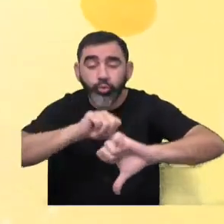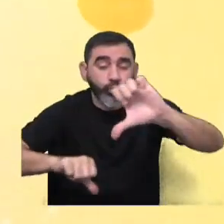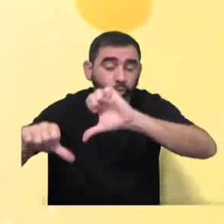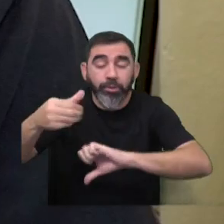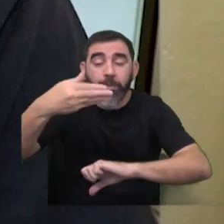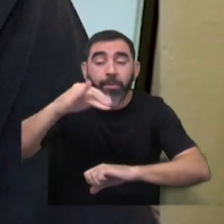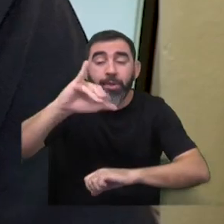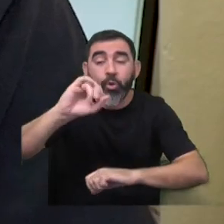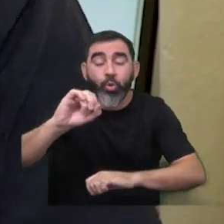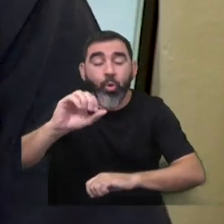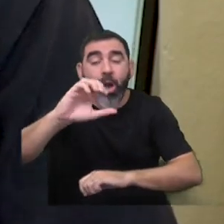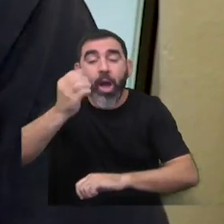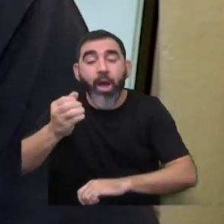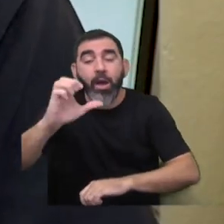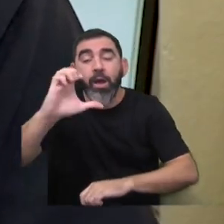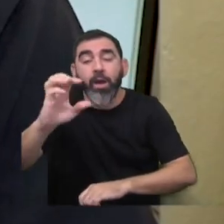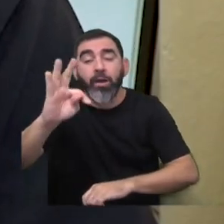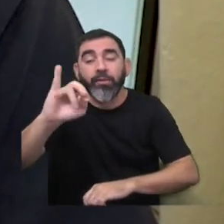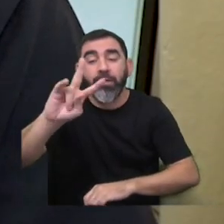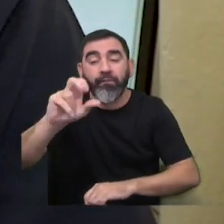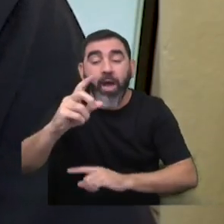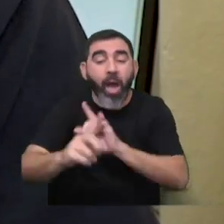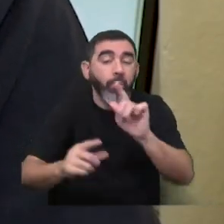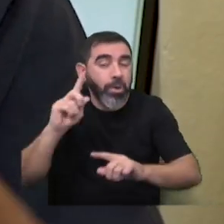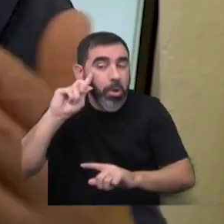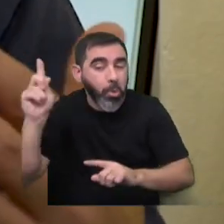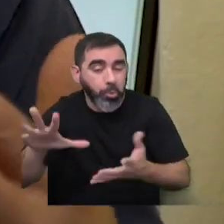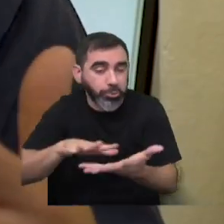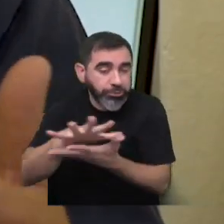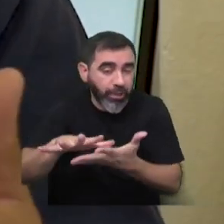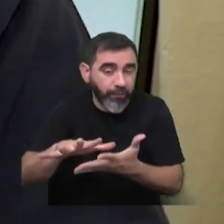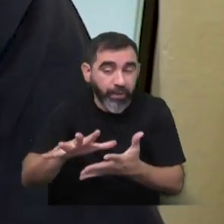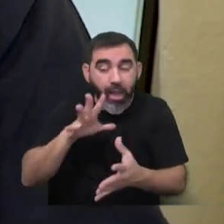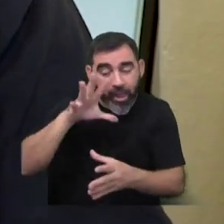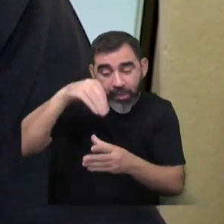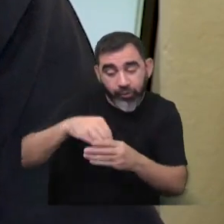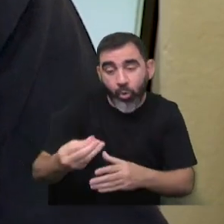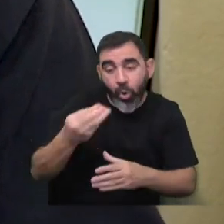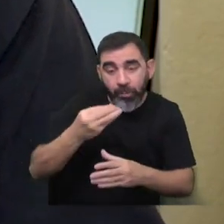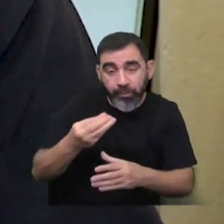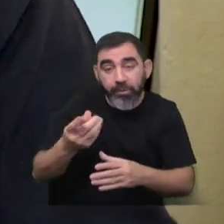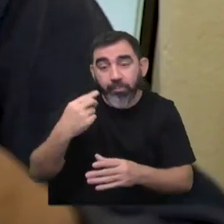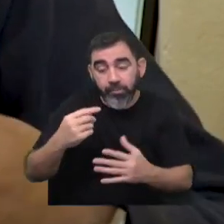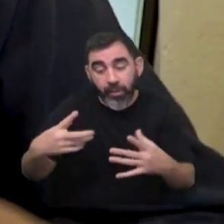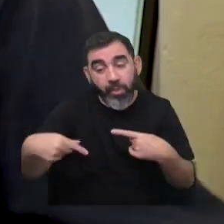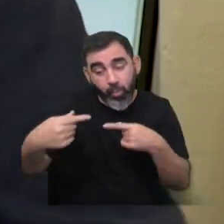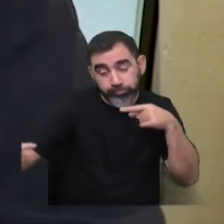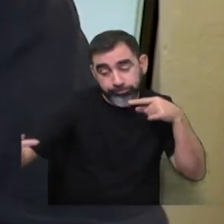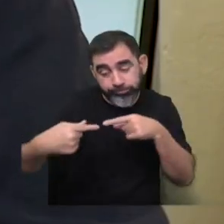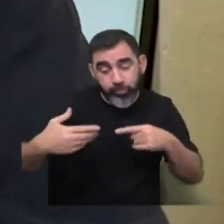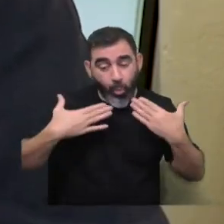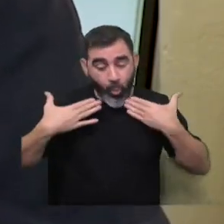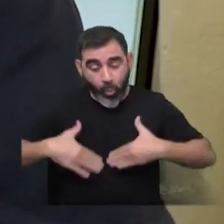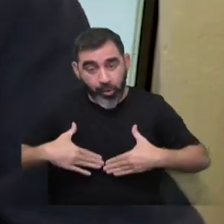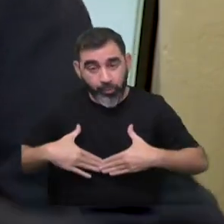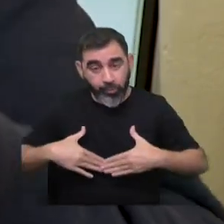muchas otras que no conocemos realmente su función, que vienen con los alimentos y muchas veces es a través de la interacción con nuestro organismo, con la